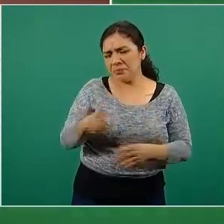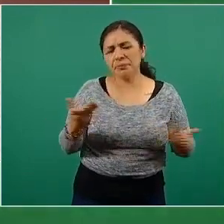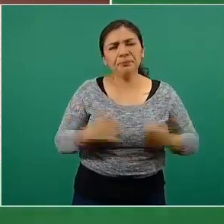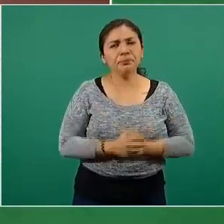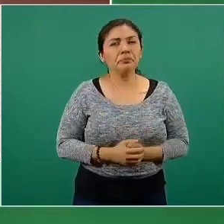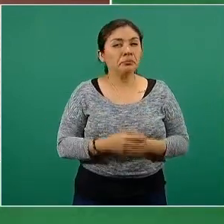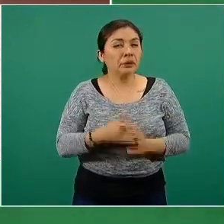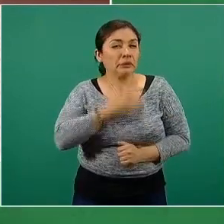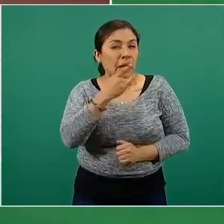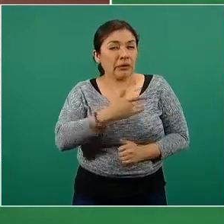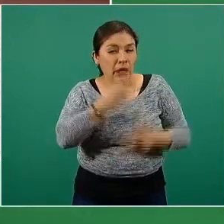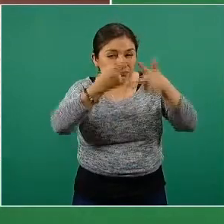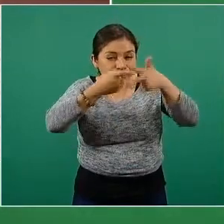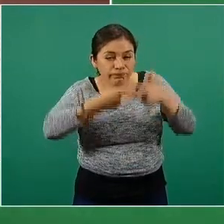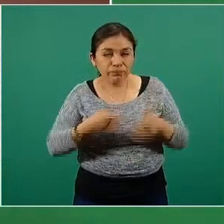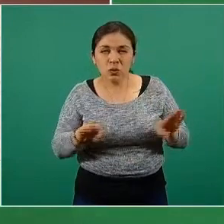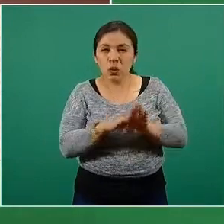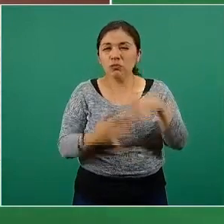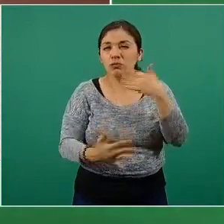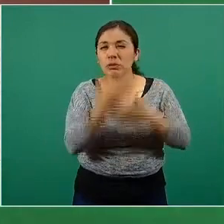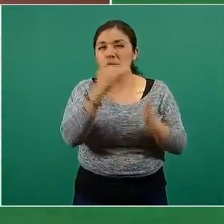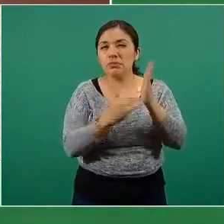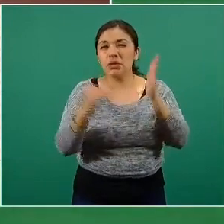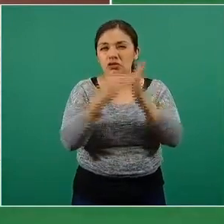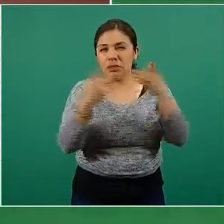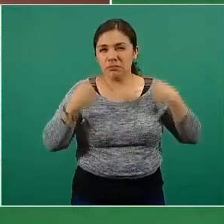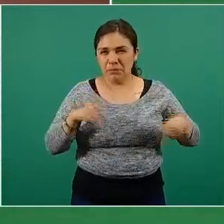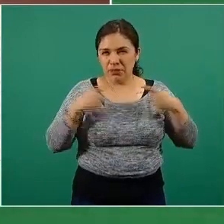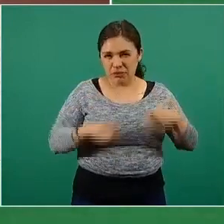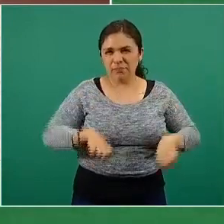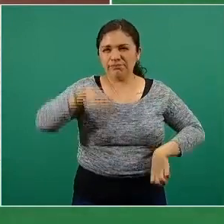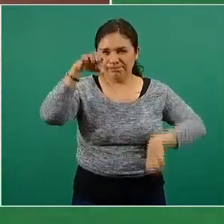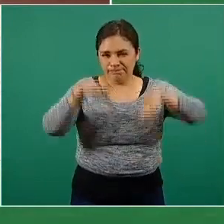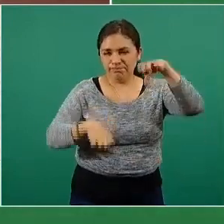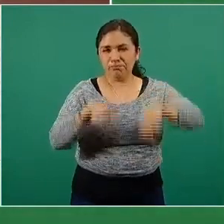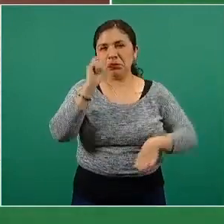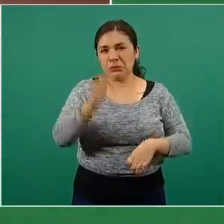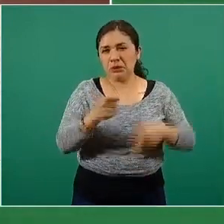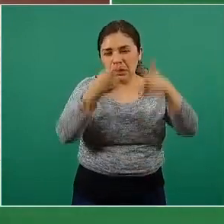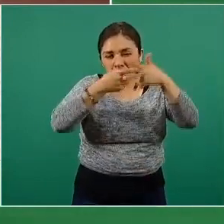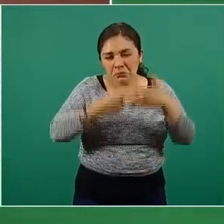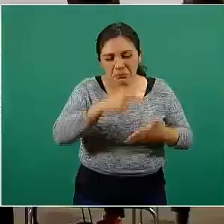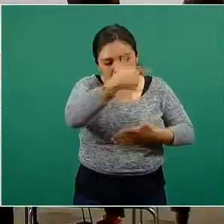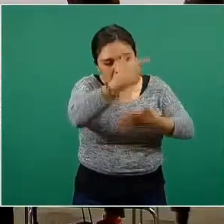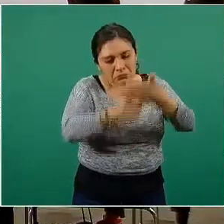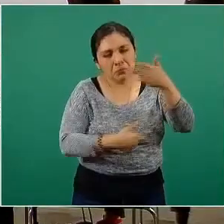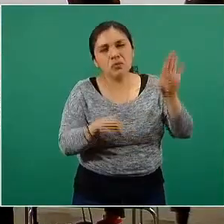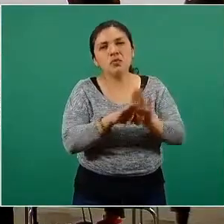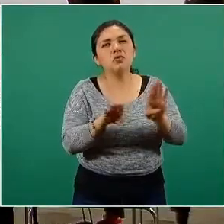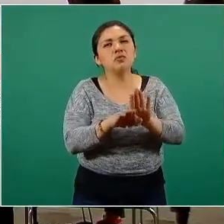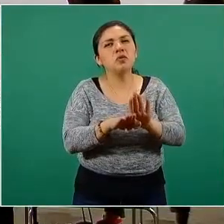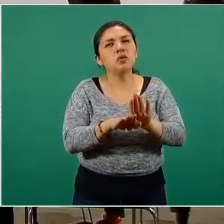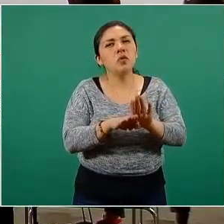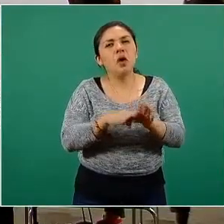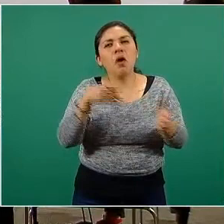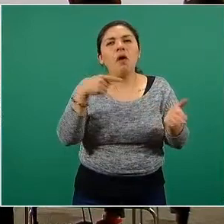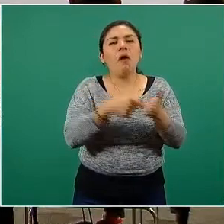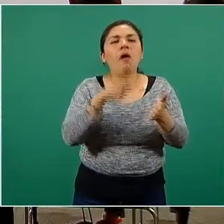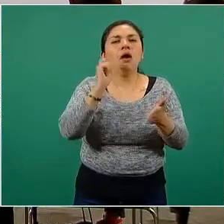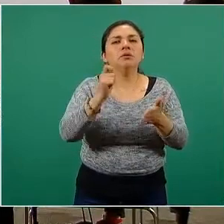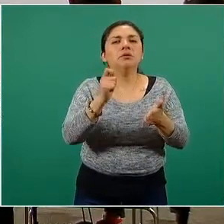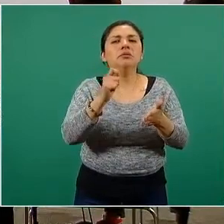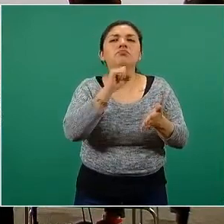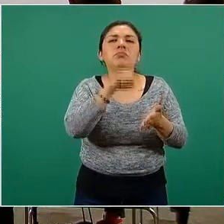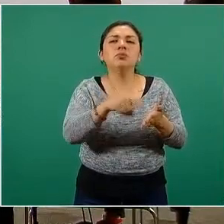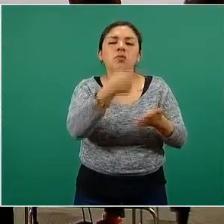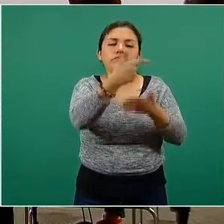El estimado inicial de estos cerca de 15 millones, un poco más de 15 millones, es un estimado que teníamos con el